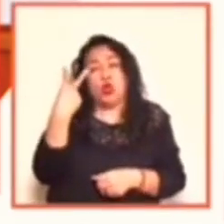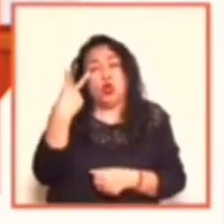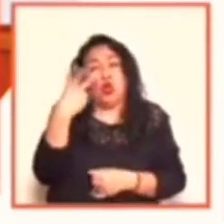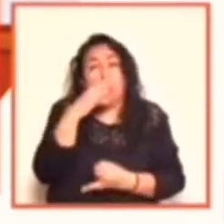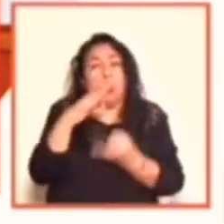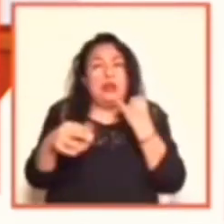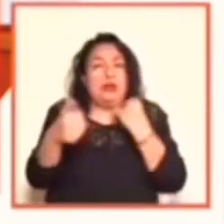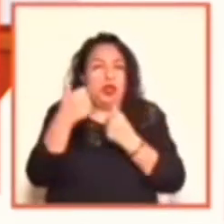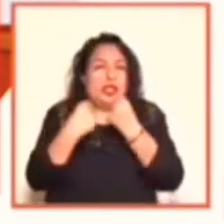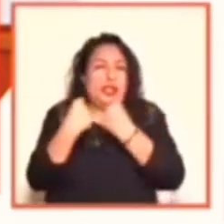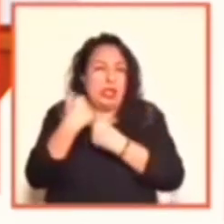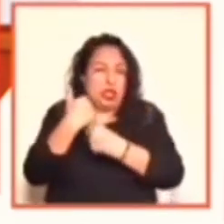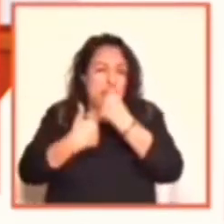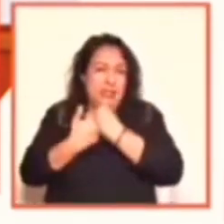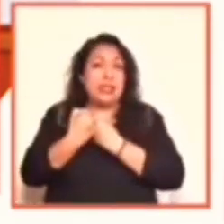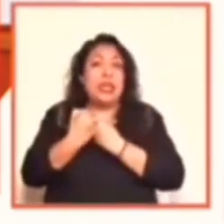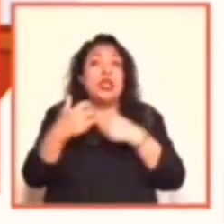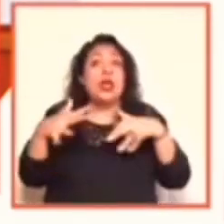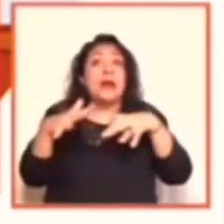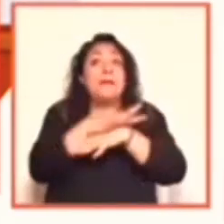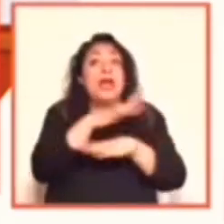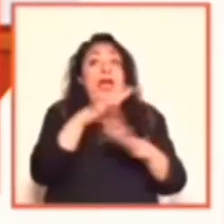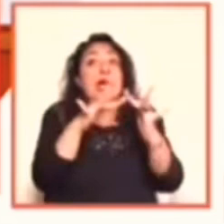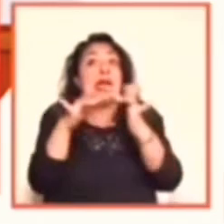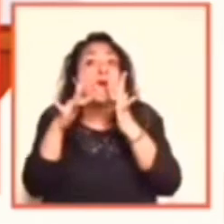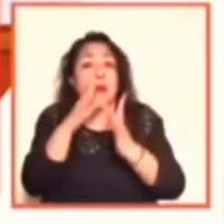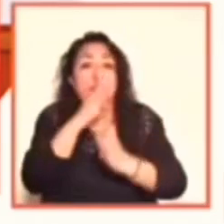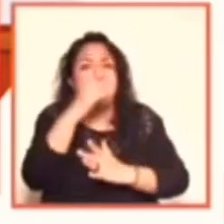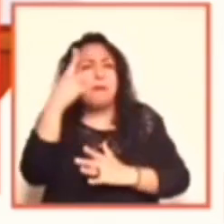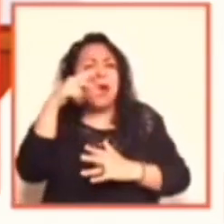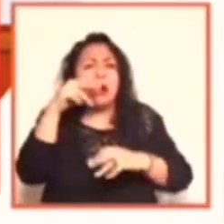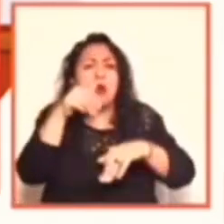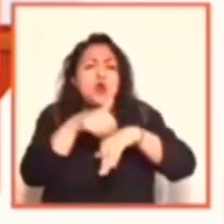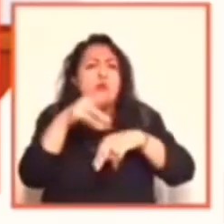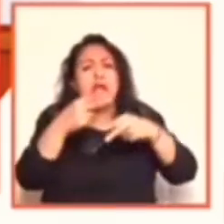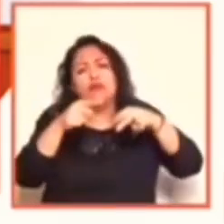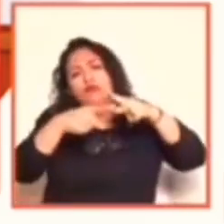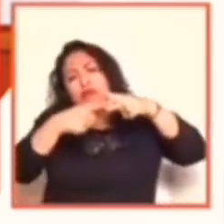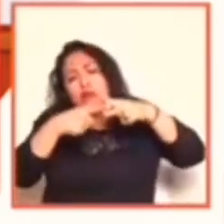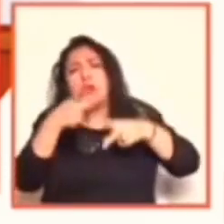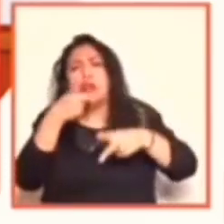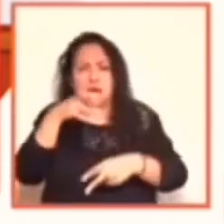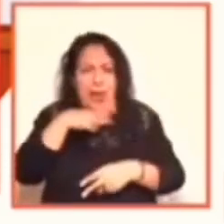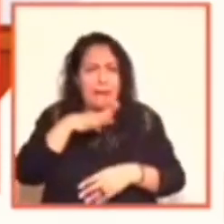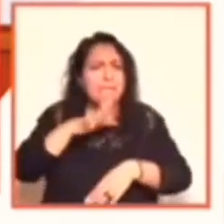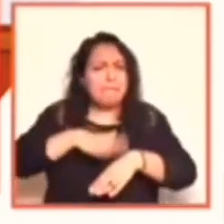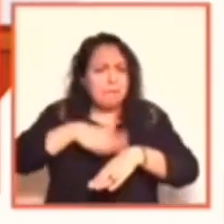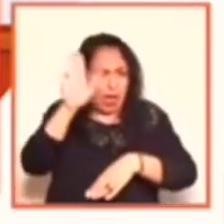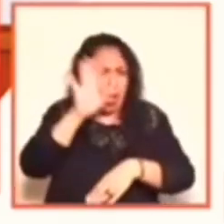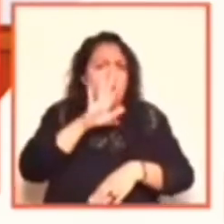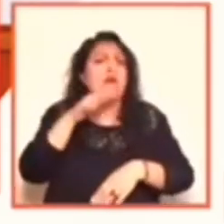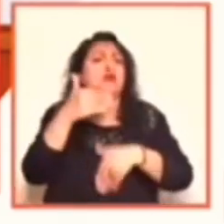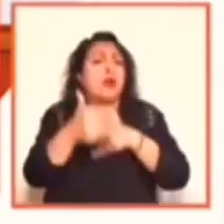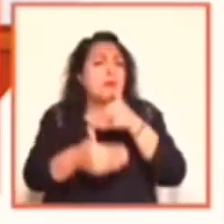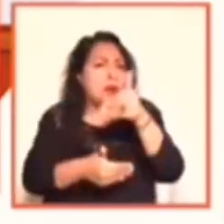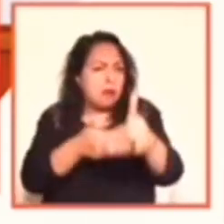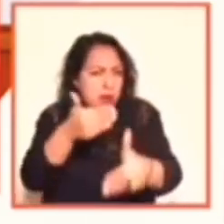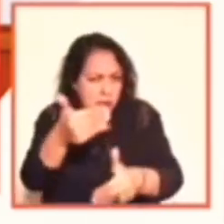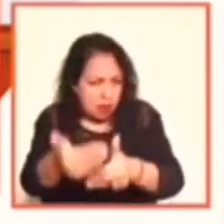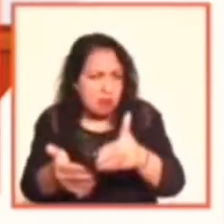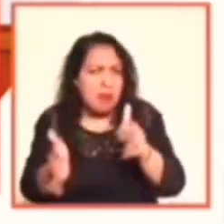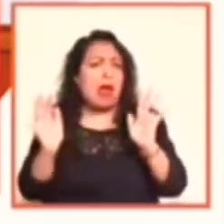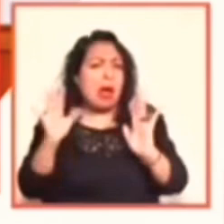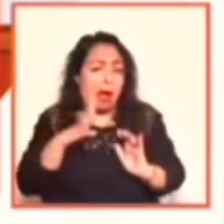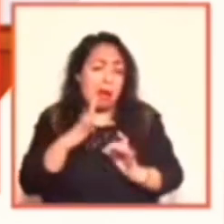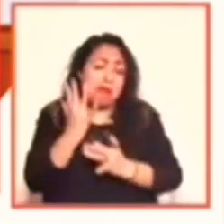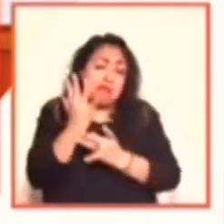la red de bibliotecas para un fin estadístico, para poder decir que teníamos más y que íbamos progresando en esa cantidad.